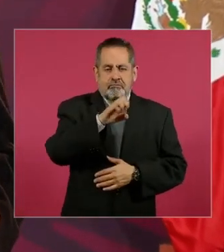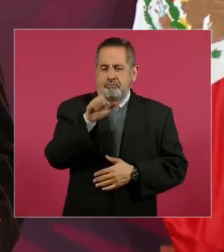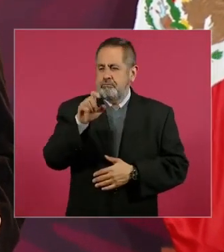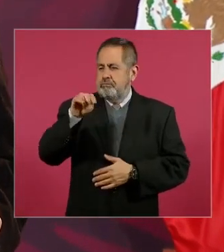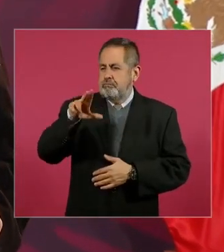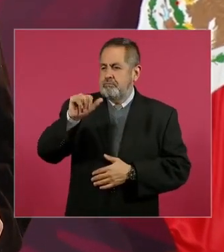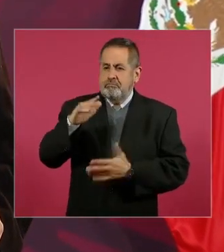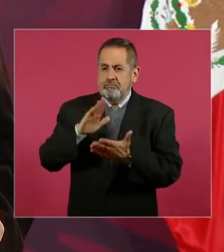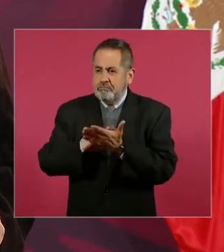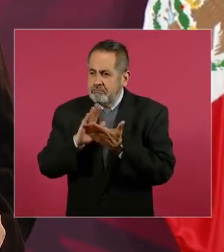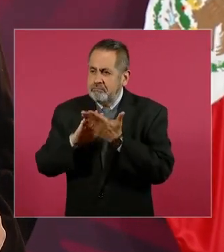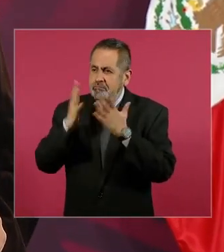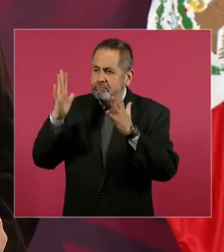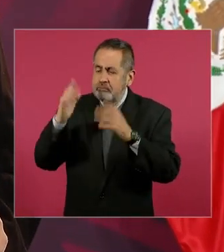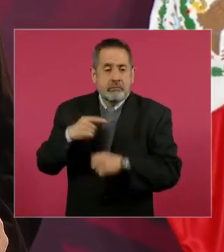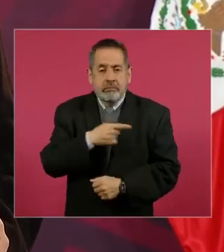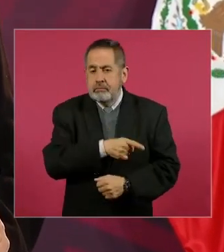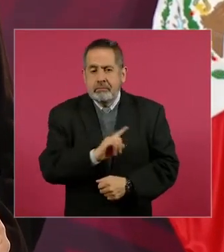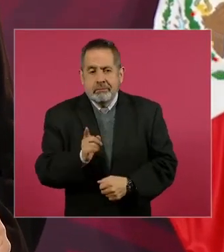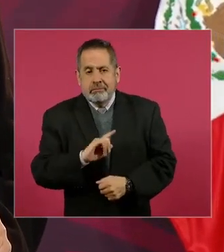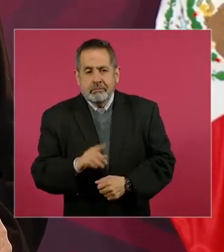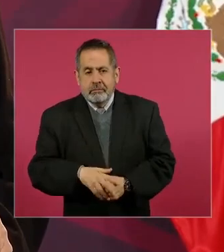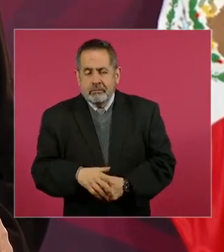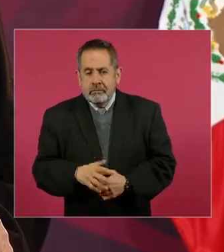mexicana de aviación,